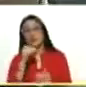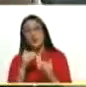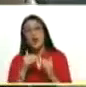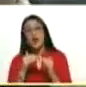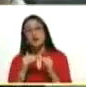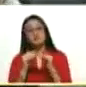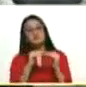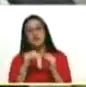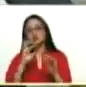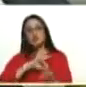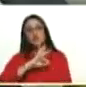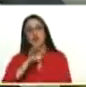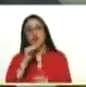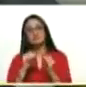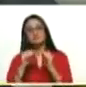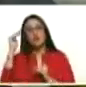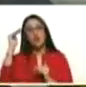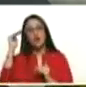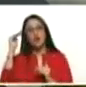social, de desigualdad